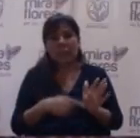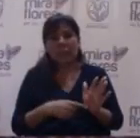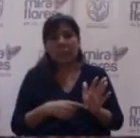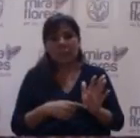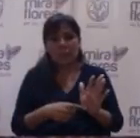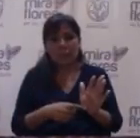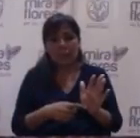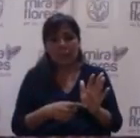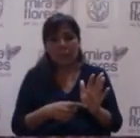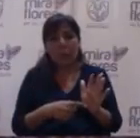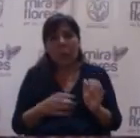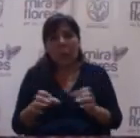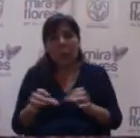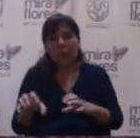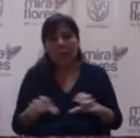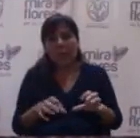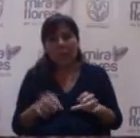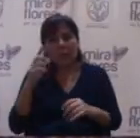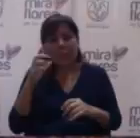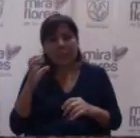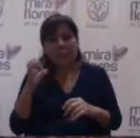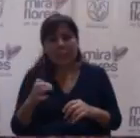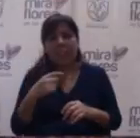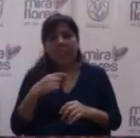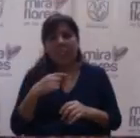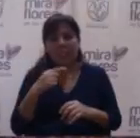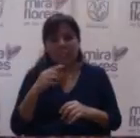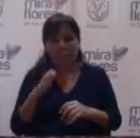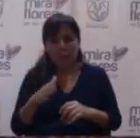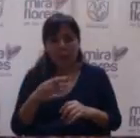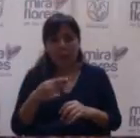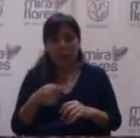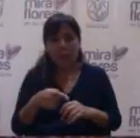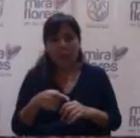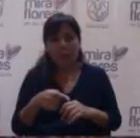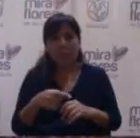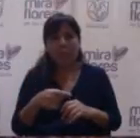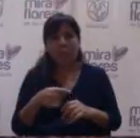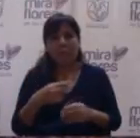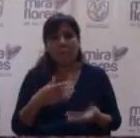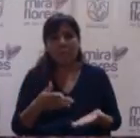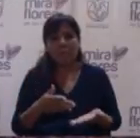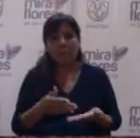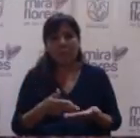o hacer creer que hay una situación de una determinada naturaleza,